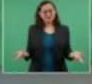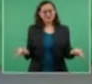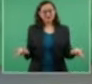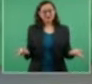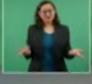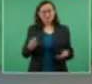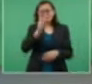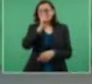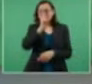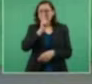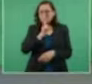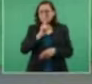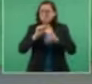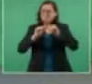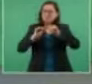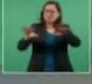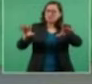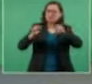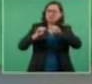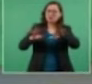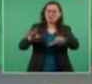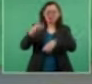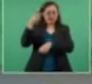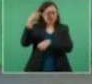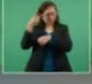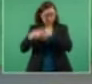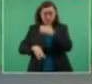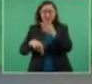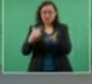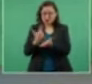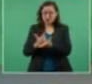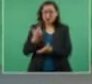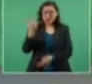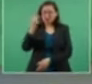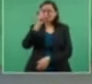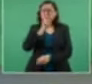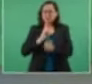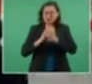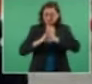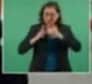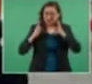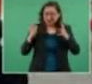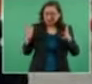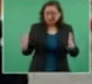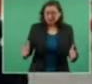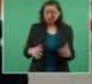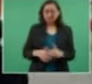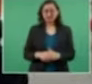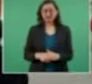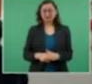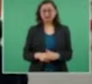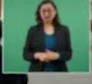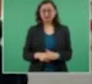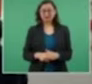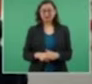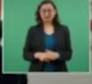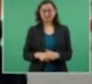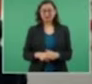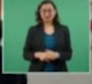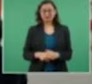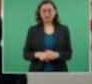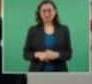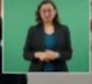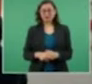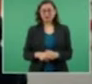es decir, de las mentiras comunicativas o de las falsas noticias en México, y no el gobierno que lo utiliza como un arma política en la